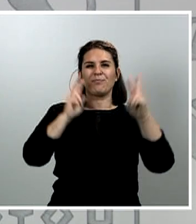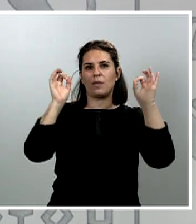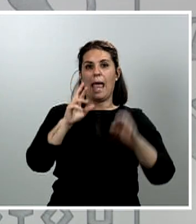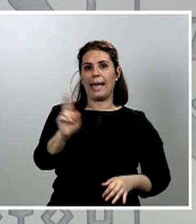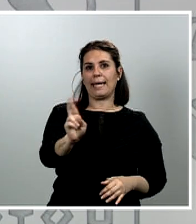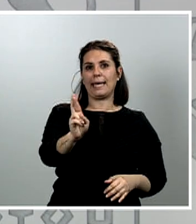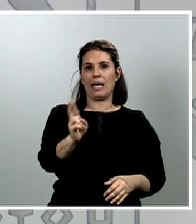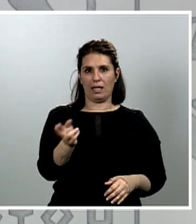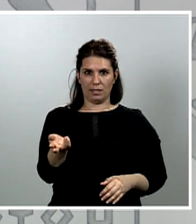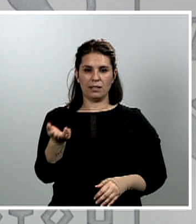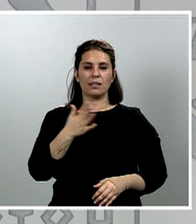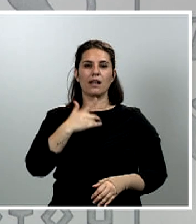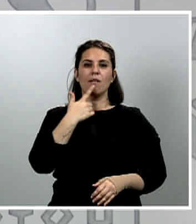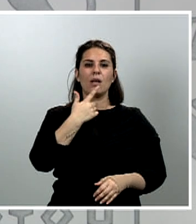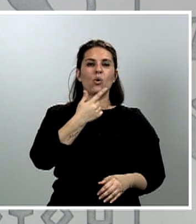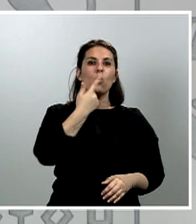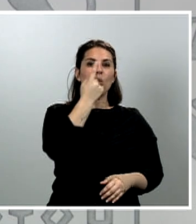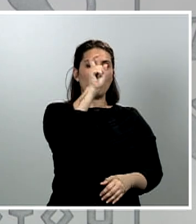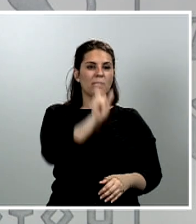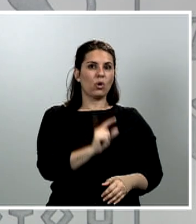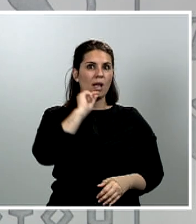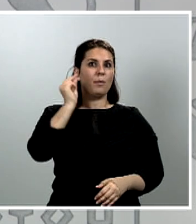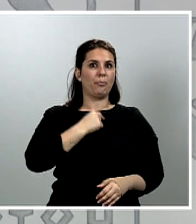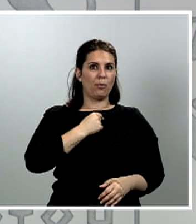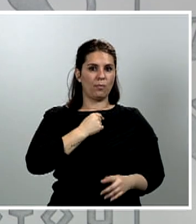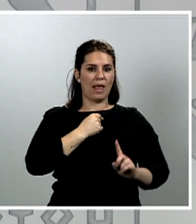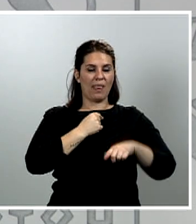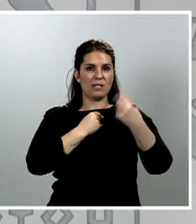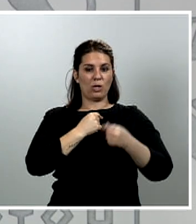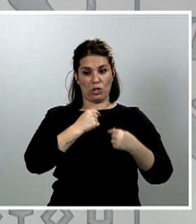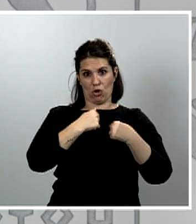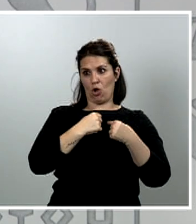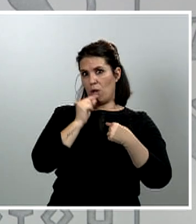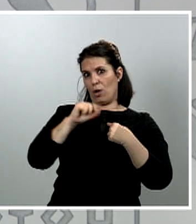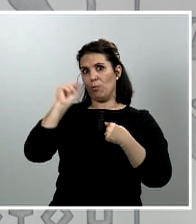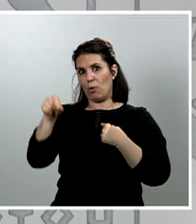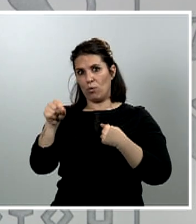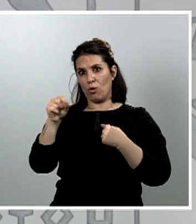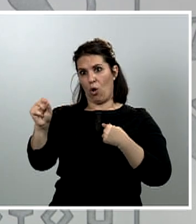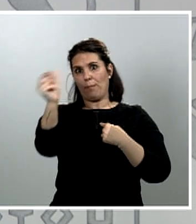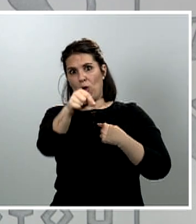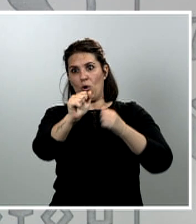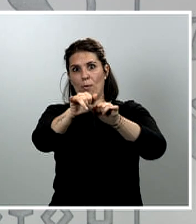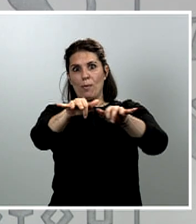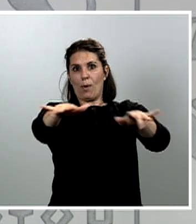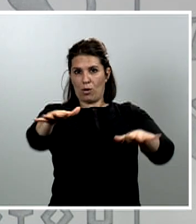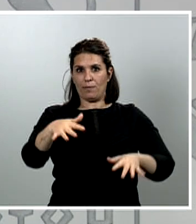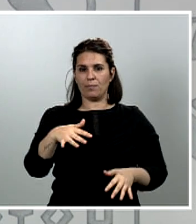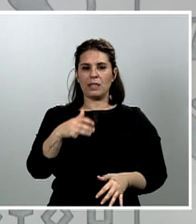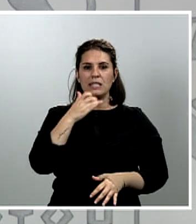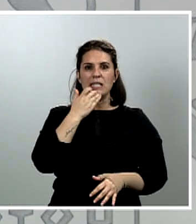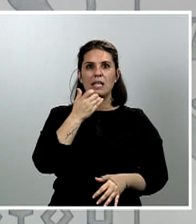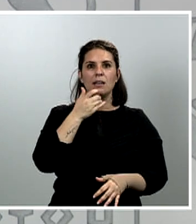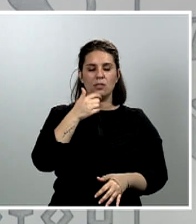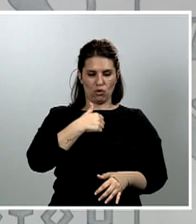cada caso primario, si es el mismo, pero en una todavía tienen un número de casos que no se pueden controlar ni a ellos ni a sus